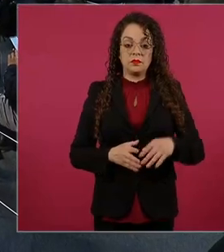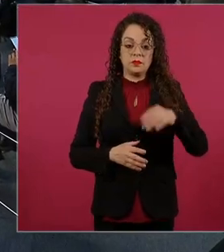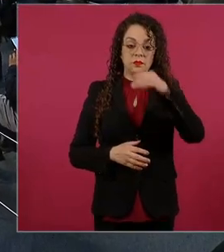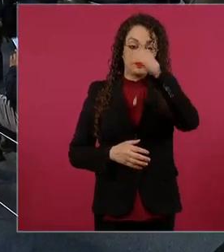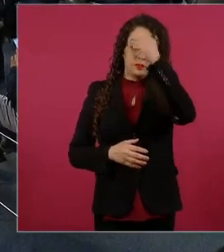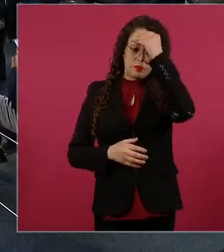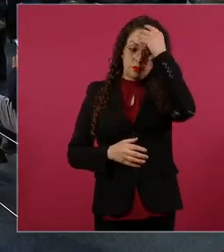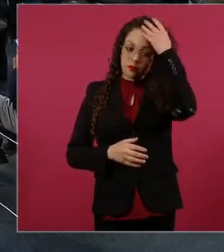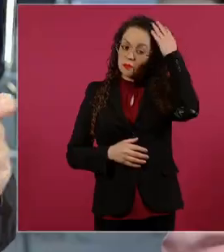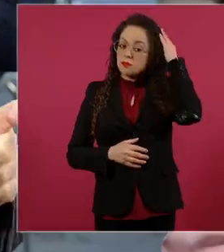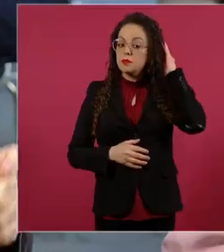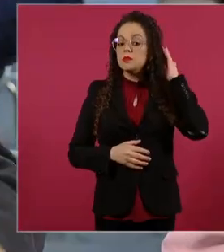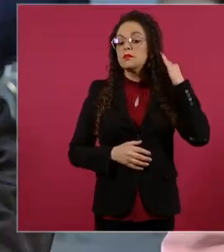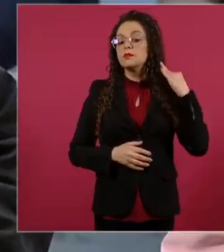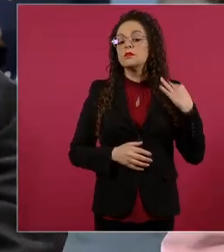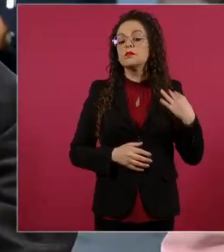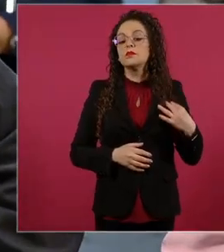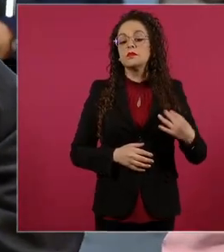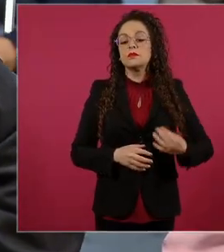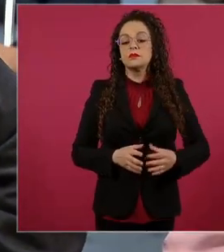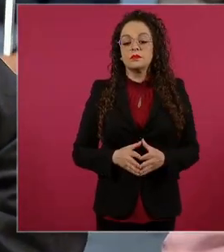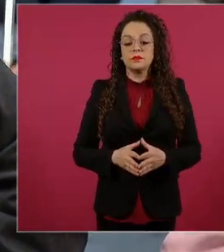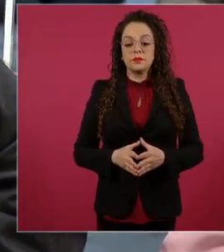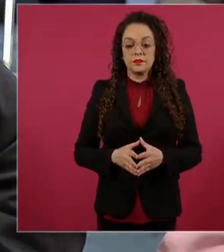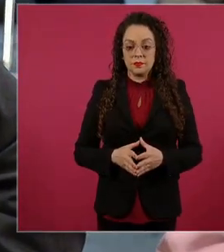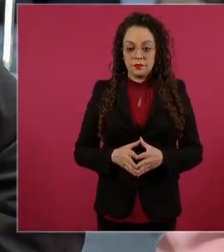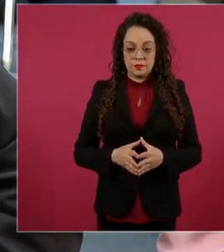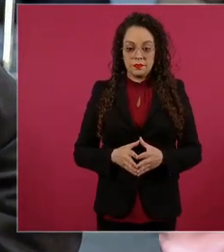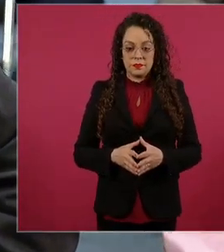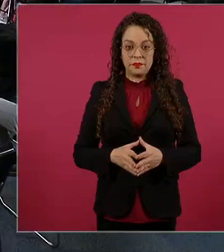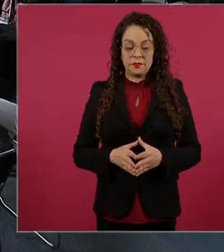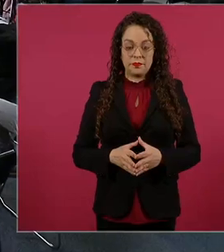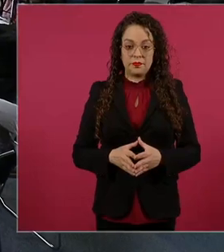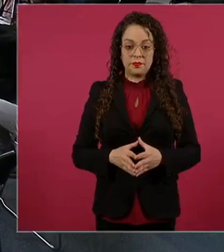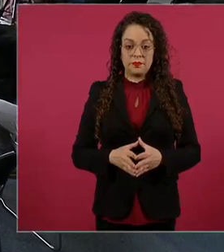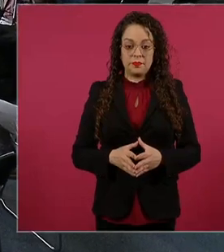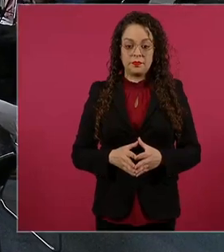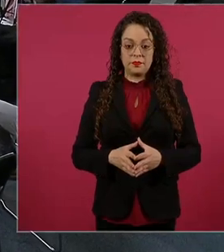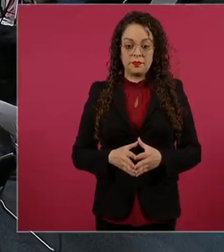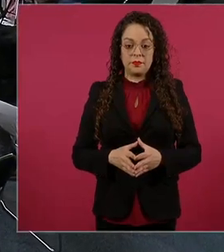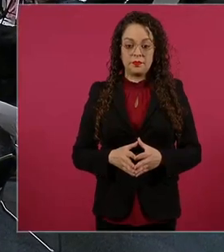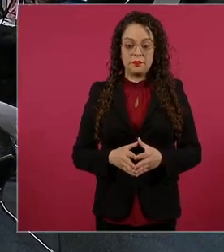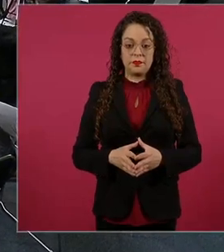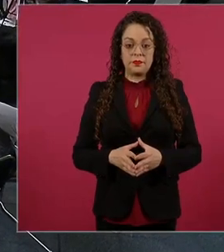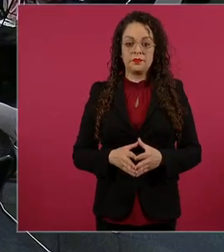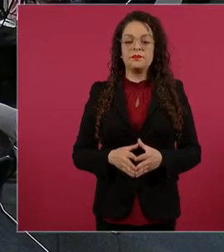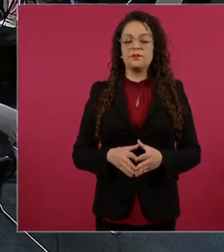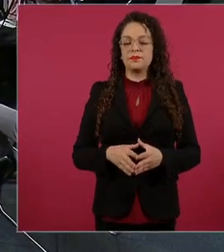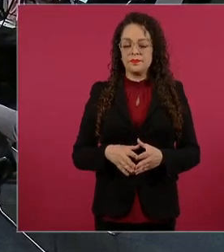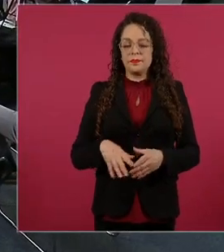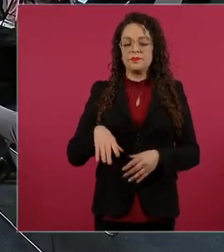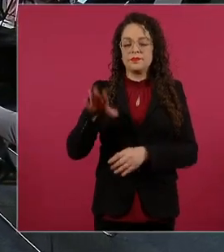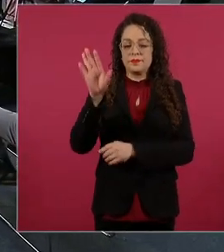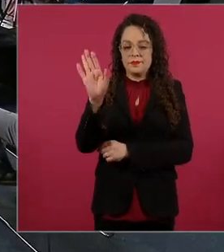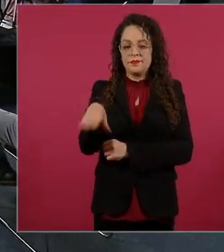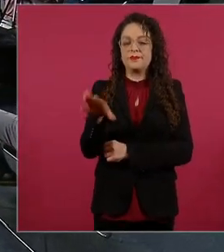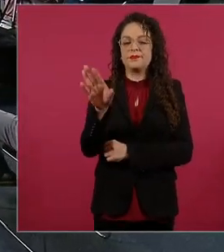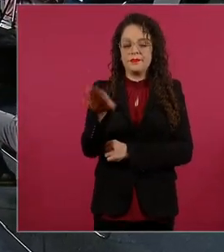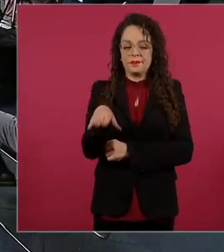caricatura digital de usted es que hay una creativa una